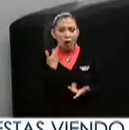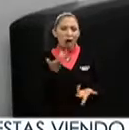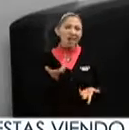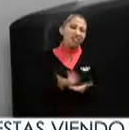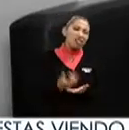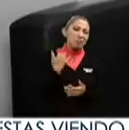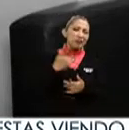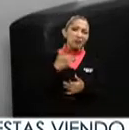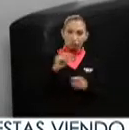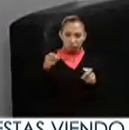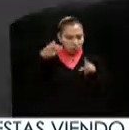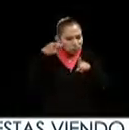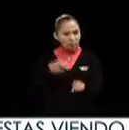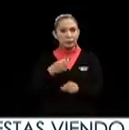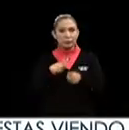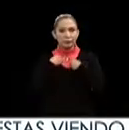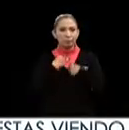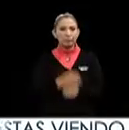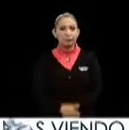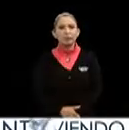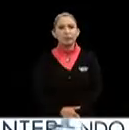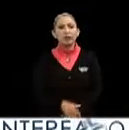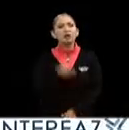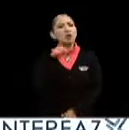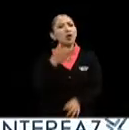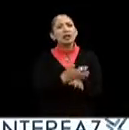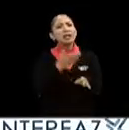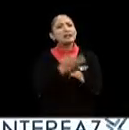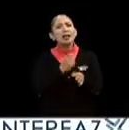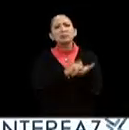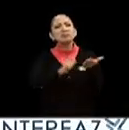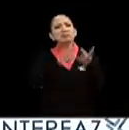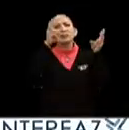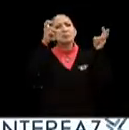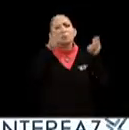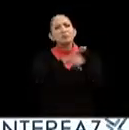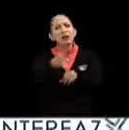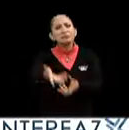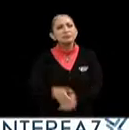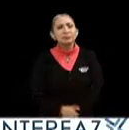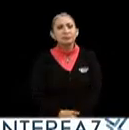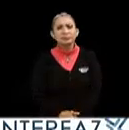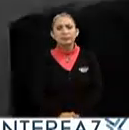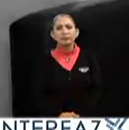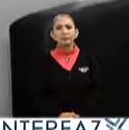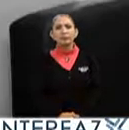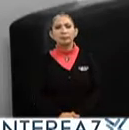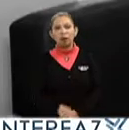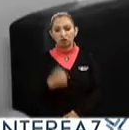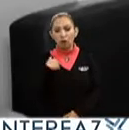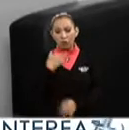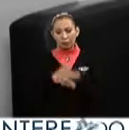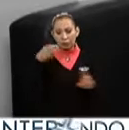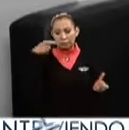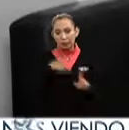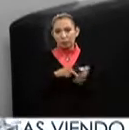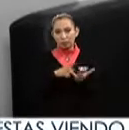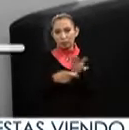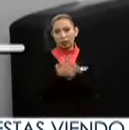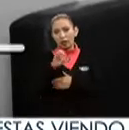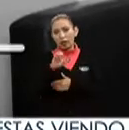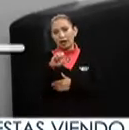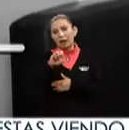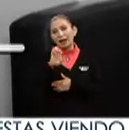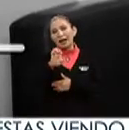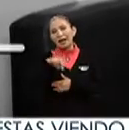sino como algo a lo que le dedicas tu vida. ¿Qué escribes actualmente? Ahorita estoy trabajando en un proyecto de ensayo,